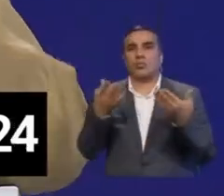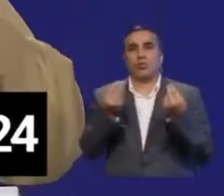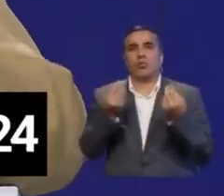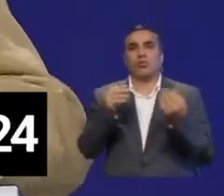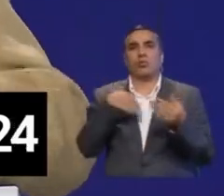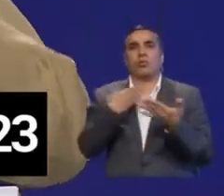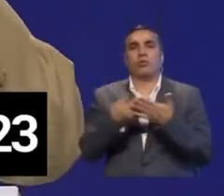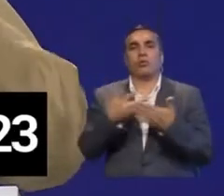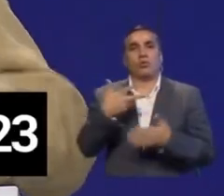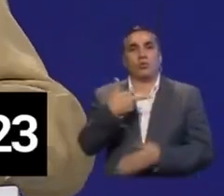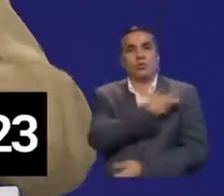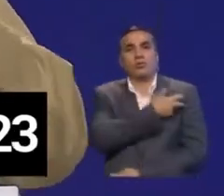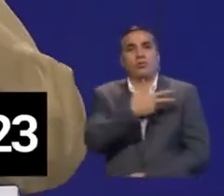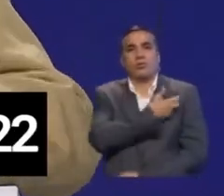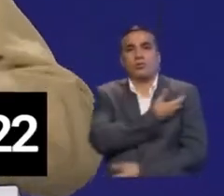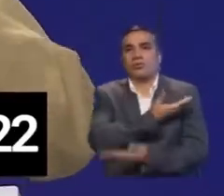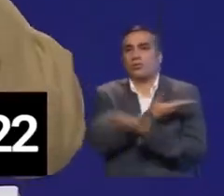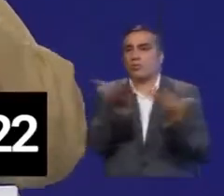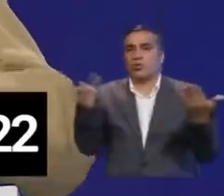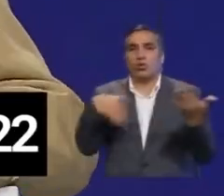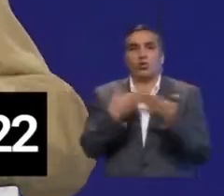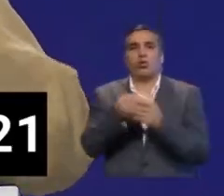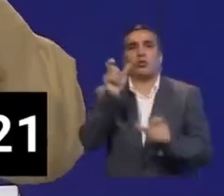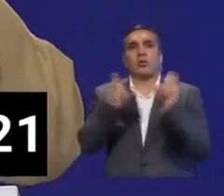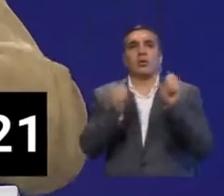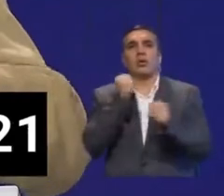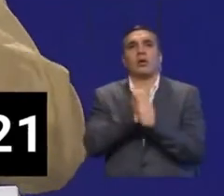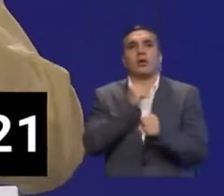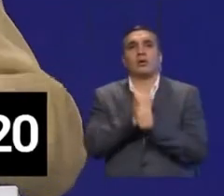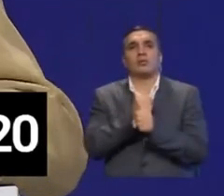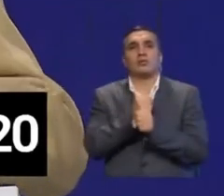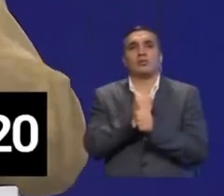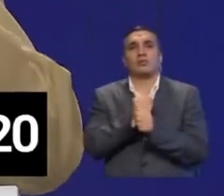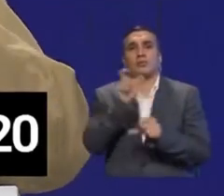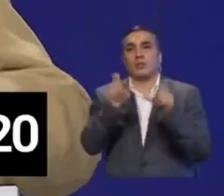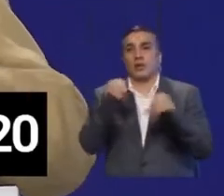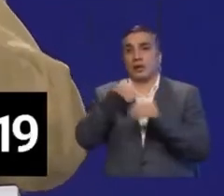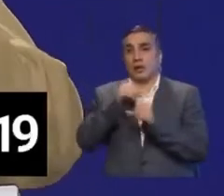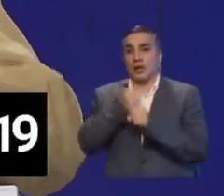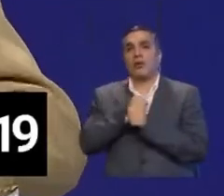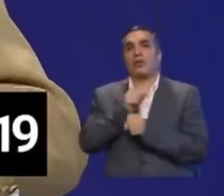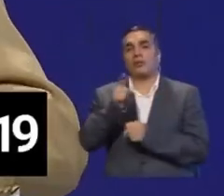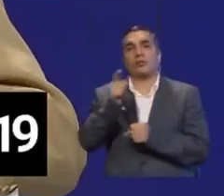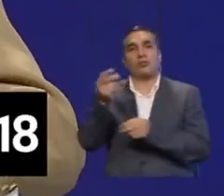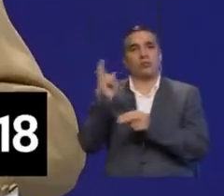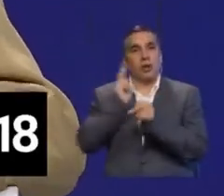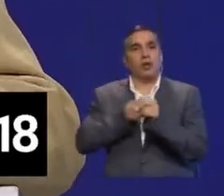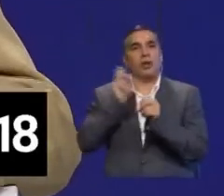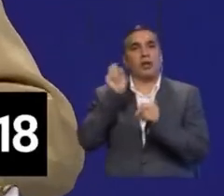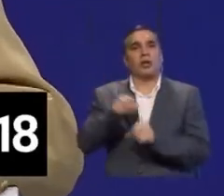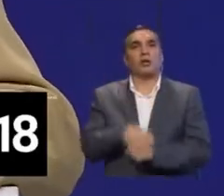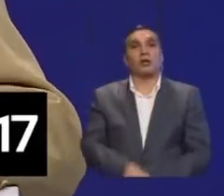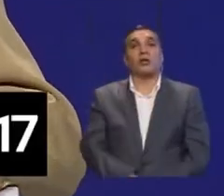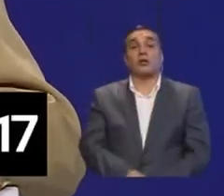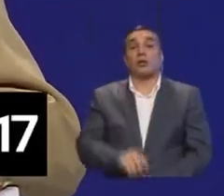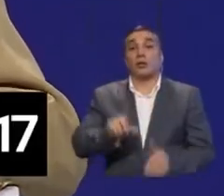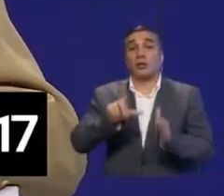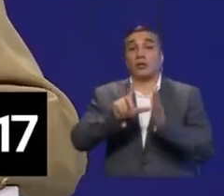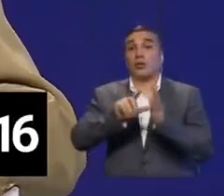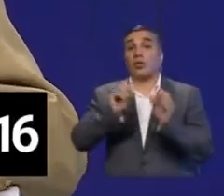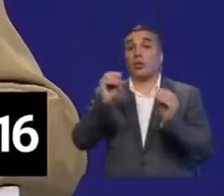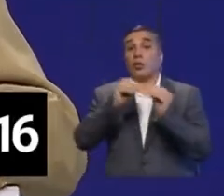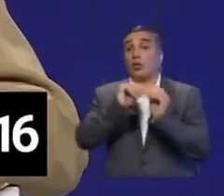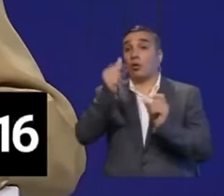tremendamente en la acción de vacunar a todos sus empleados, a todos sus obreros y a todos sus trabajadores. Y el resto de la